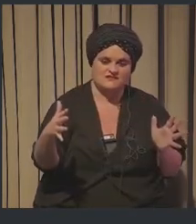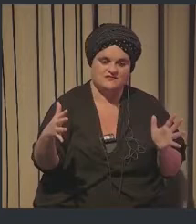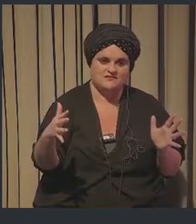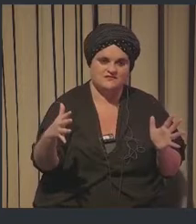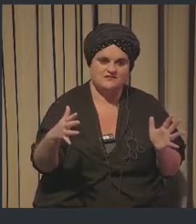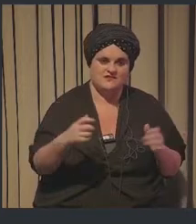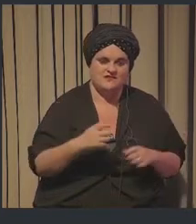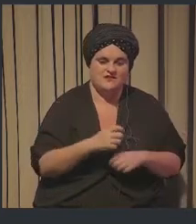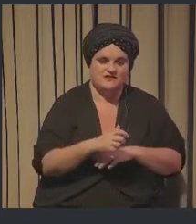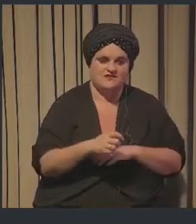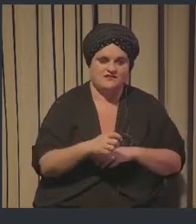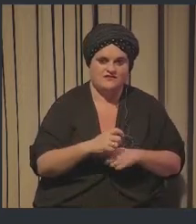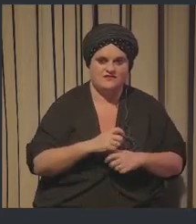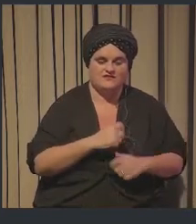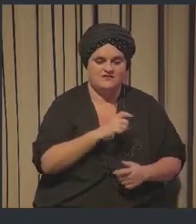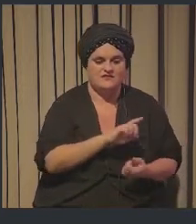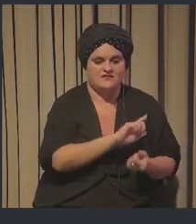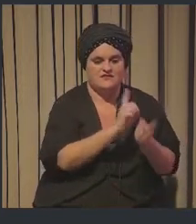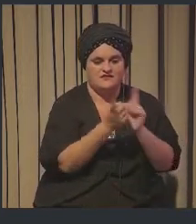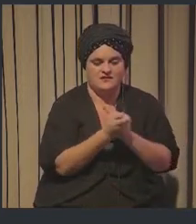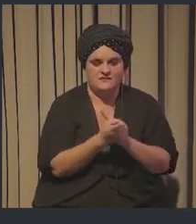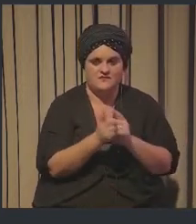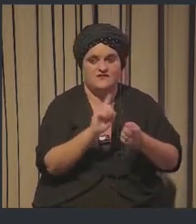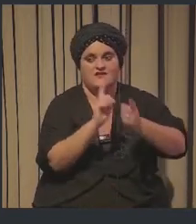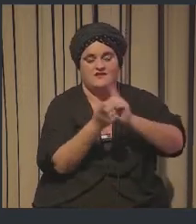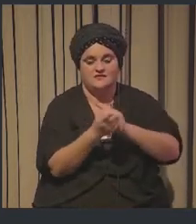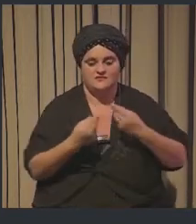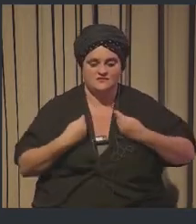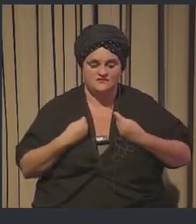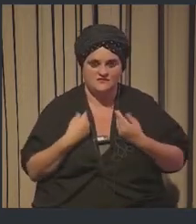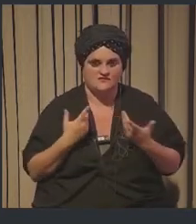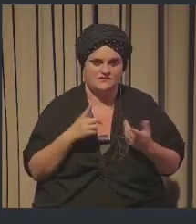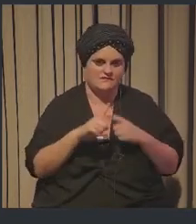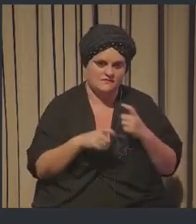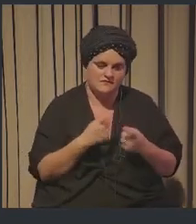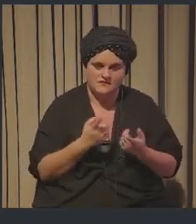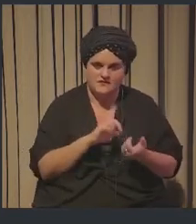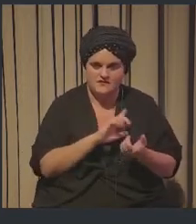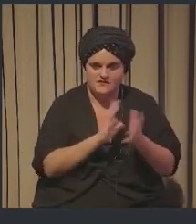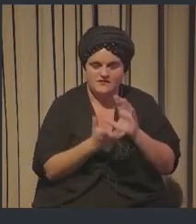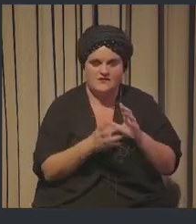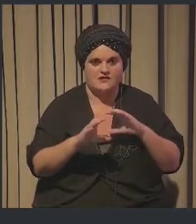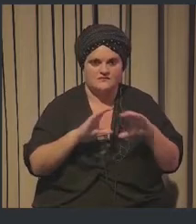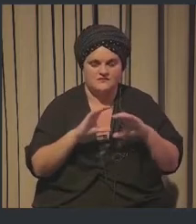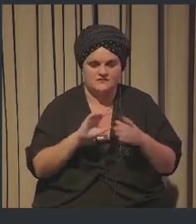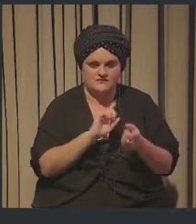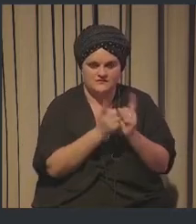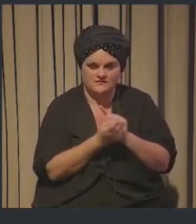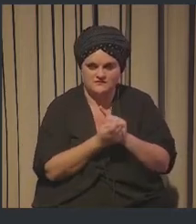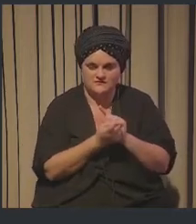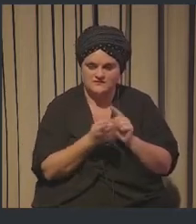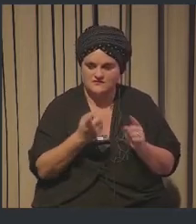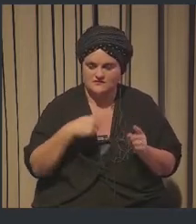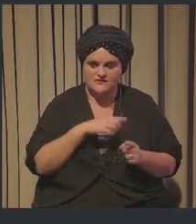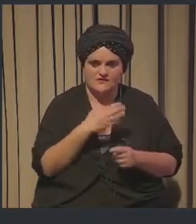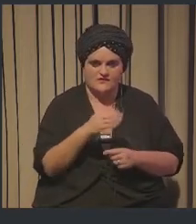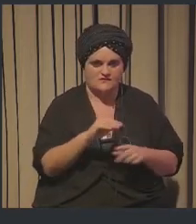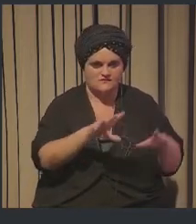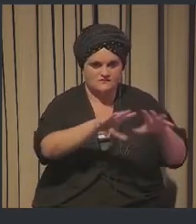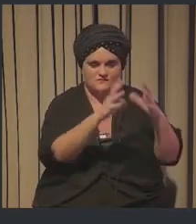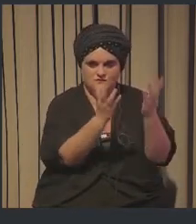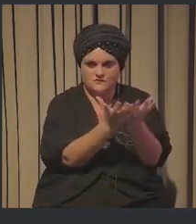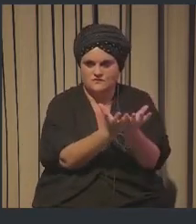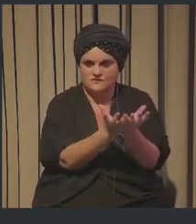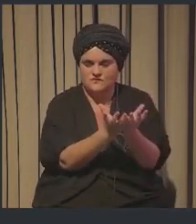conocieron. Y este cambio cambia nuestras vidas, nuestra vida familiar, nuestra comunicación y los jóvenes del mundo.